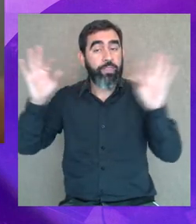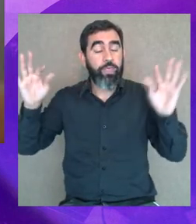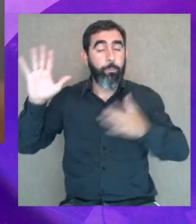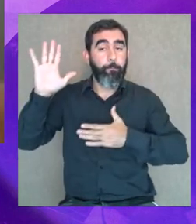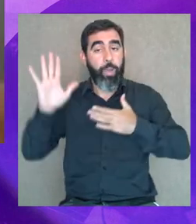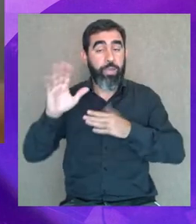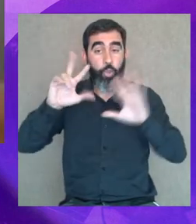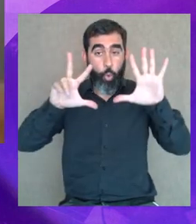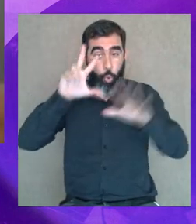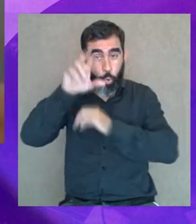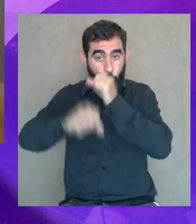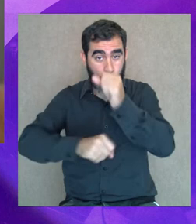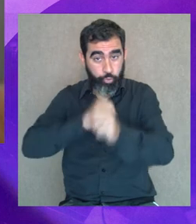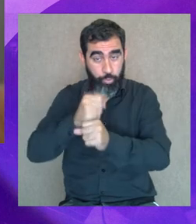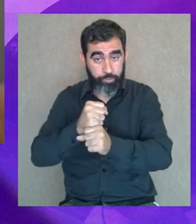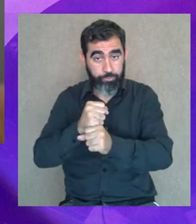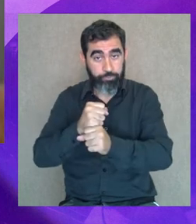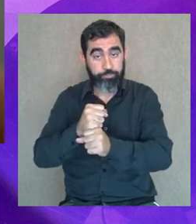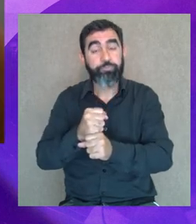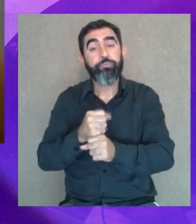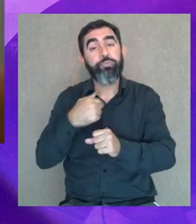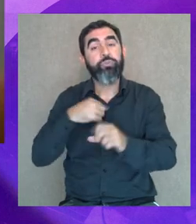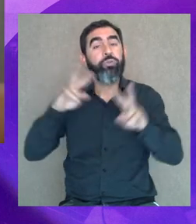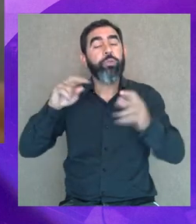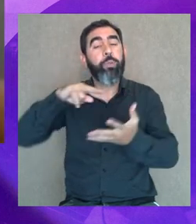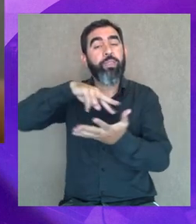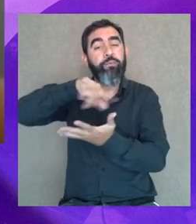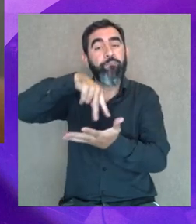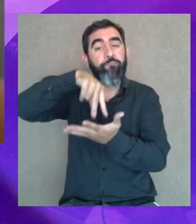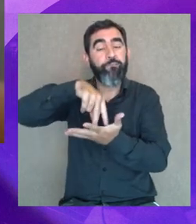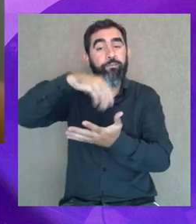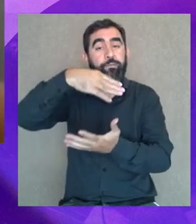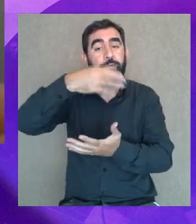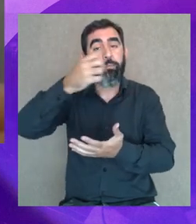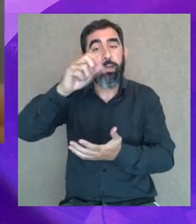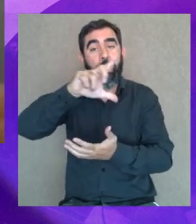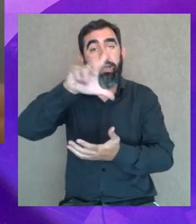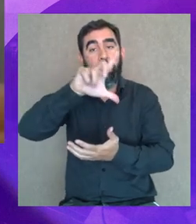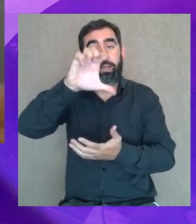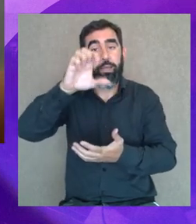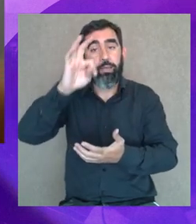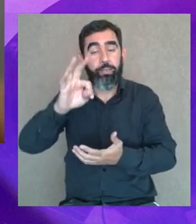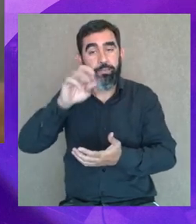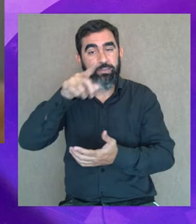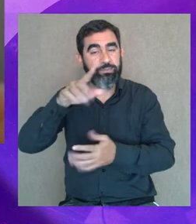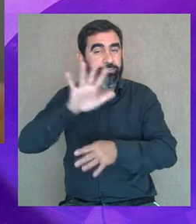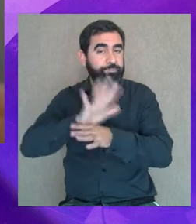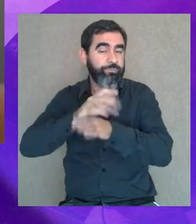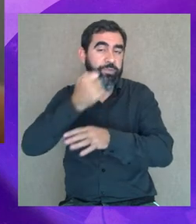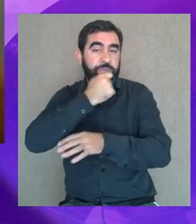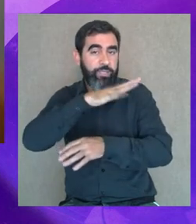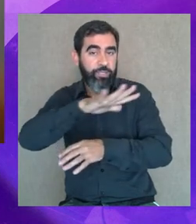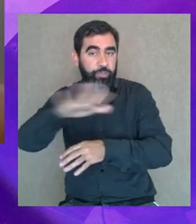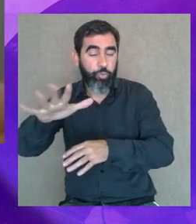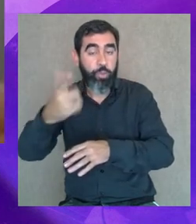años no entonces entré por el ámbito del ballet el ballet tiene una con una